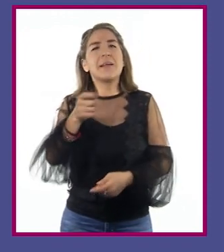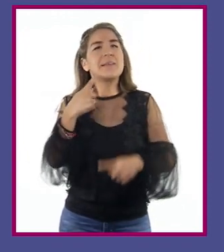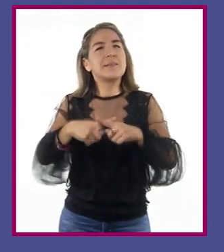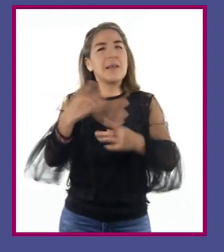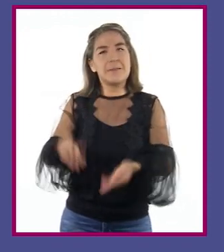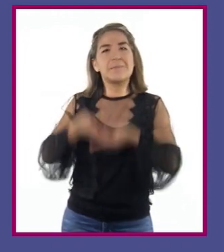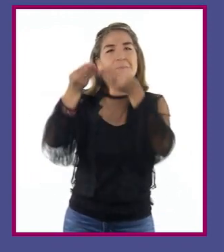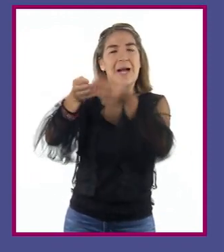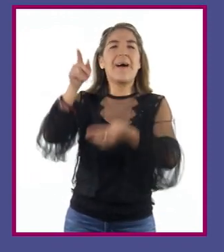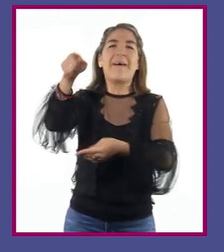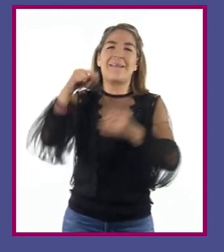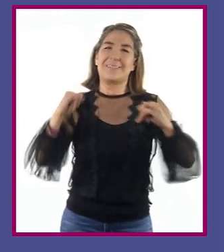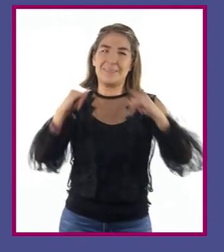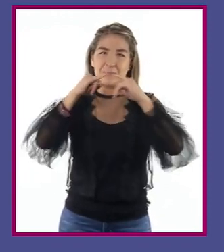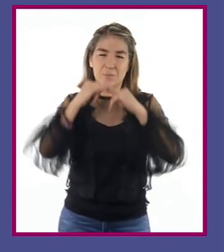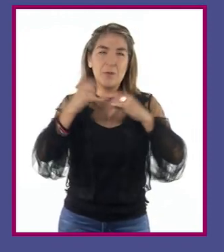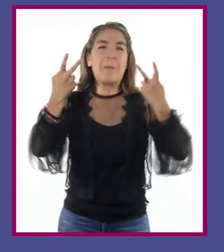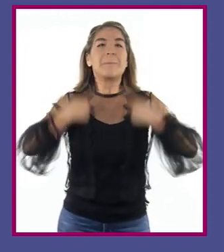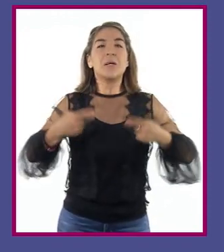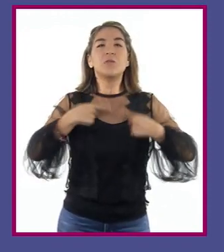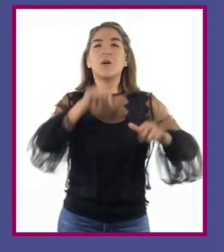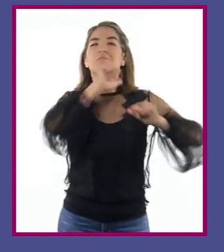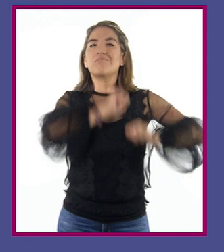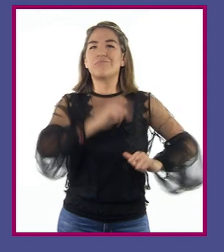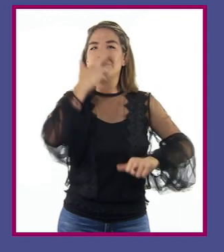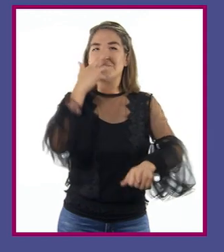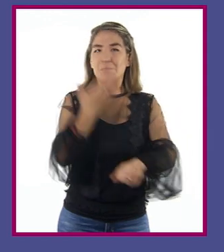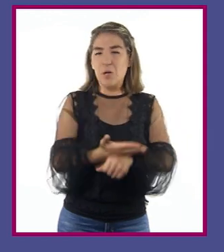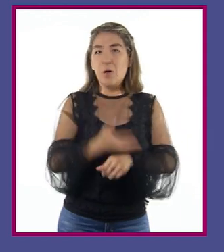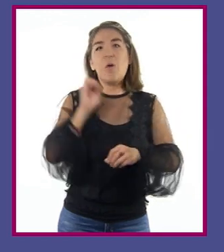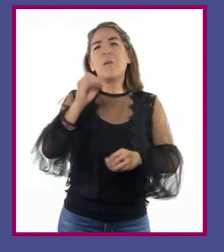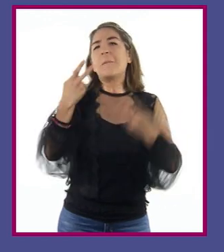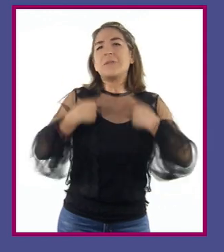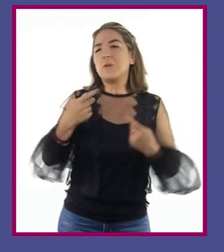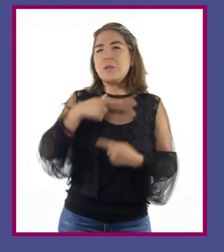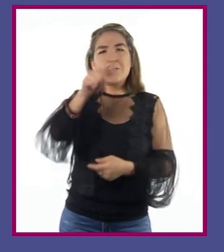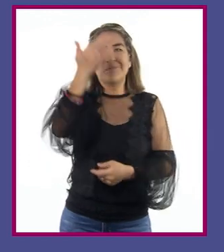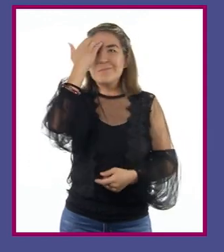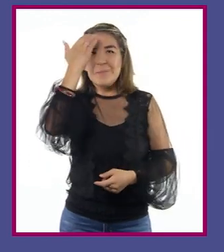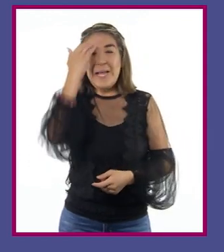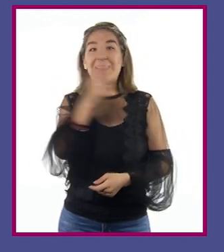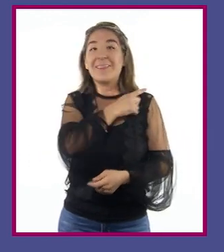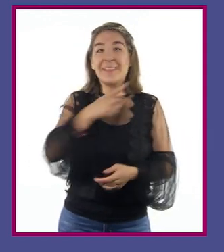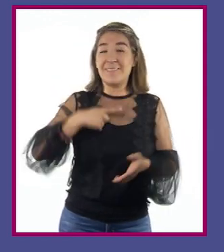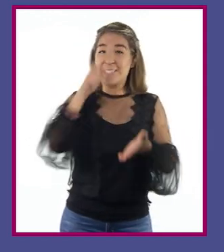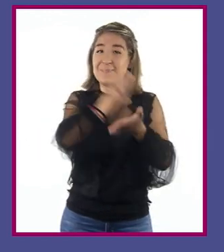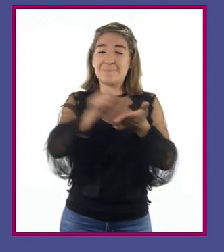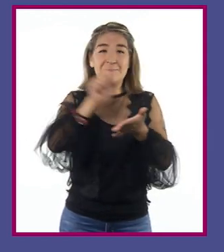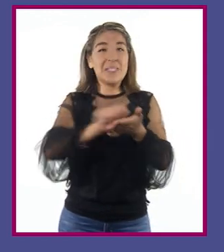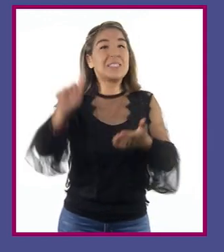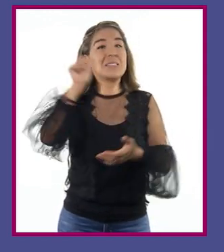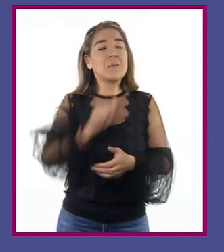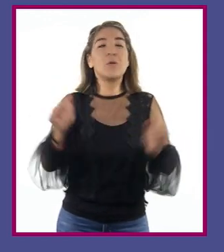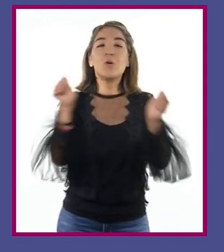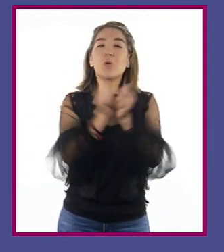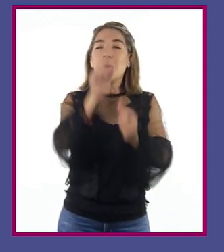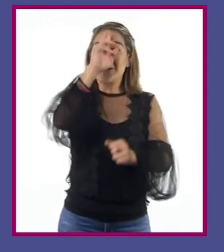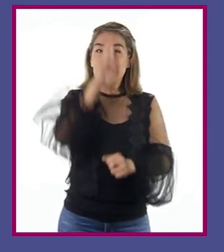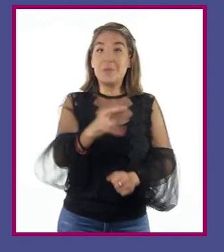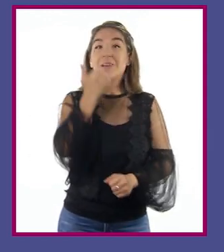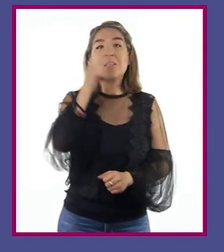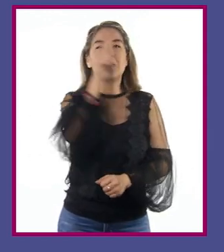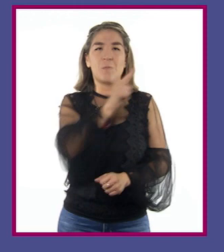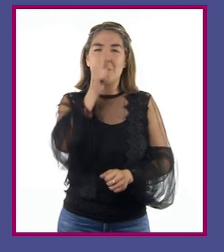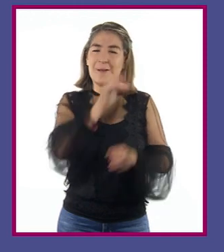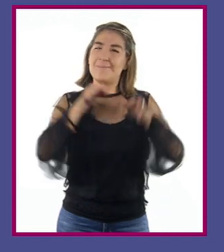a instituciones, personas que ostentan un cargo o que no conocemos, por lo que se deben redactar siempre con respeto y un lenguaje